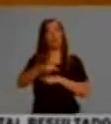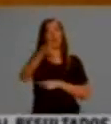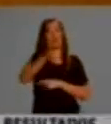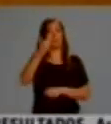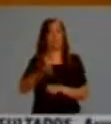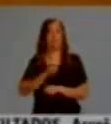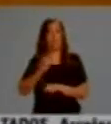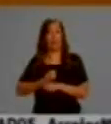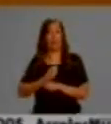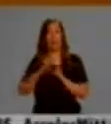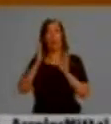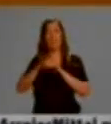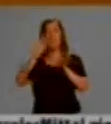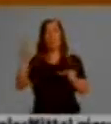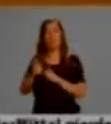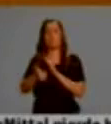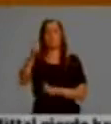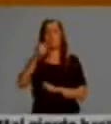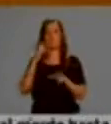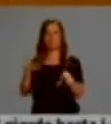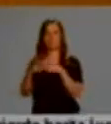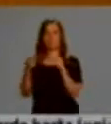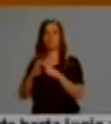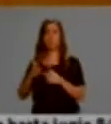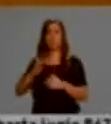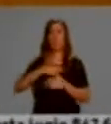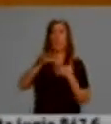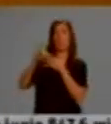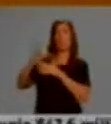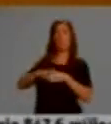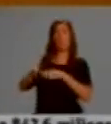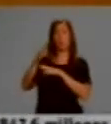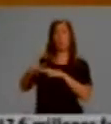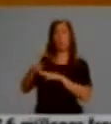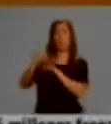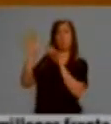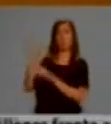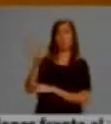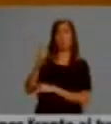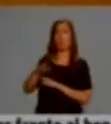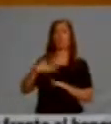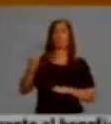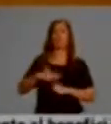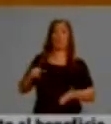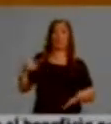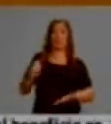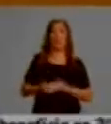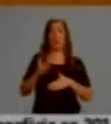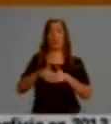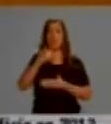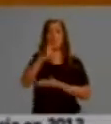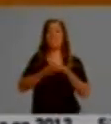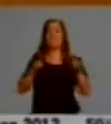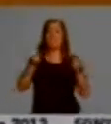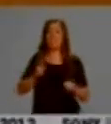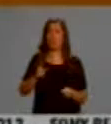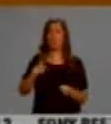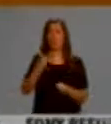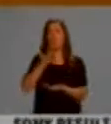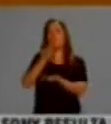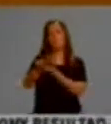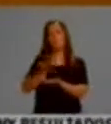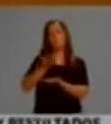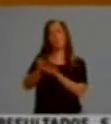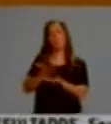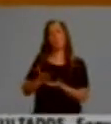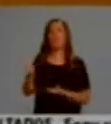trabajarse más al propio ciudadano que a su propio dirigente de partido para que el día de mañana le ponga una lista cerrada. Todo eso pedíamos en una